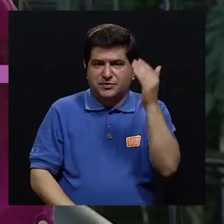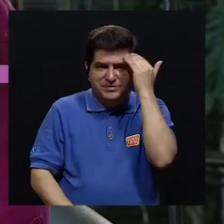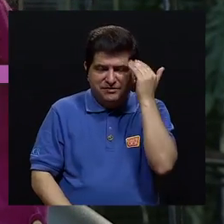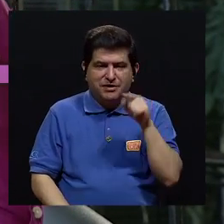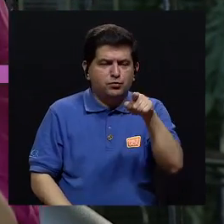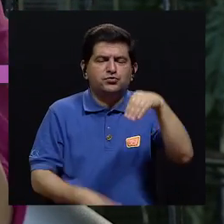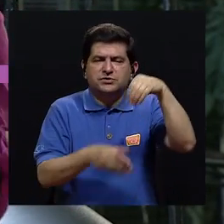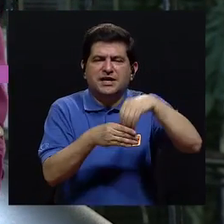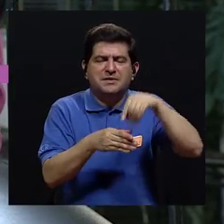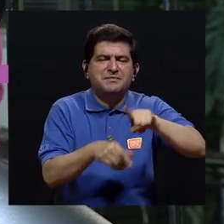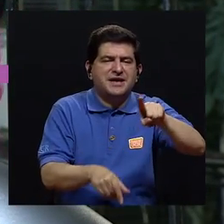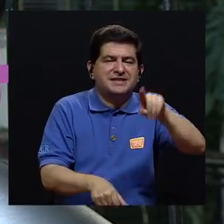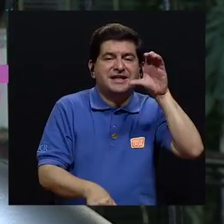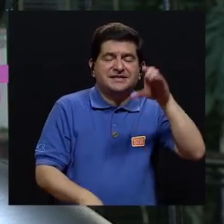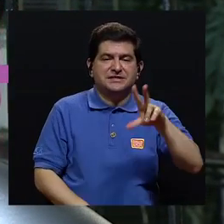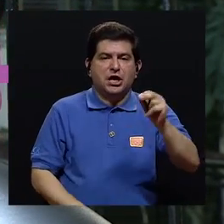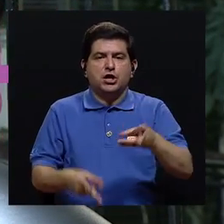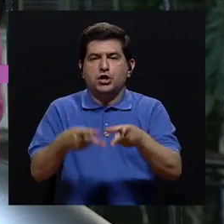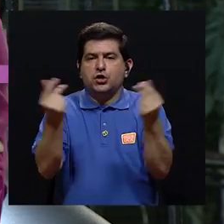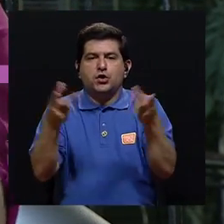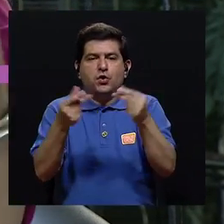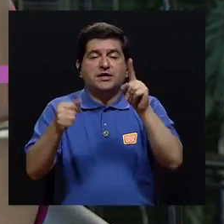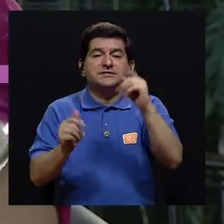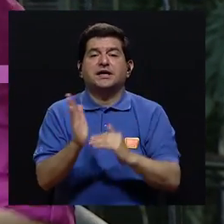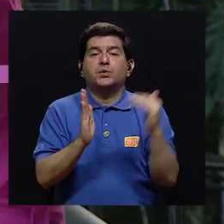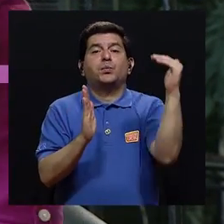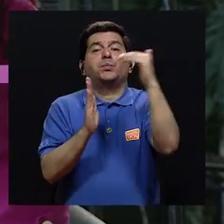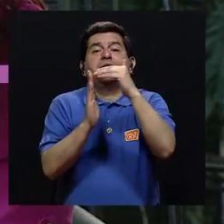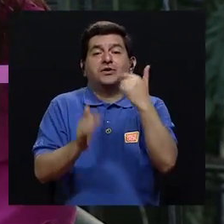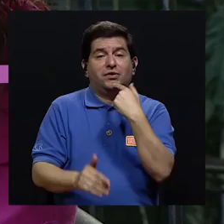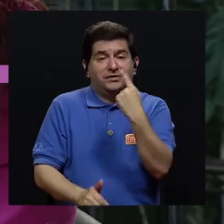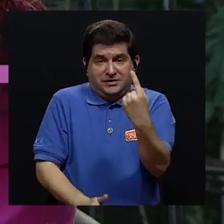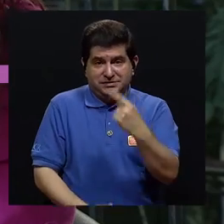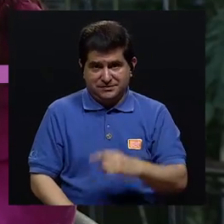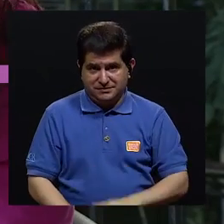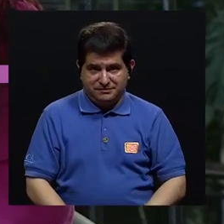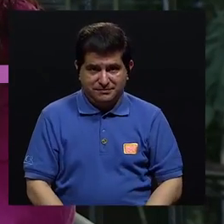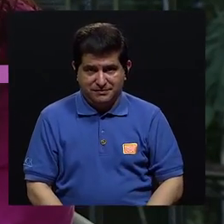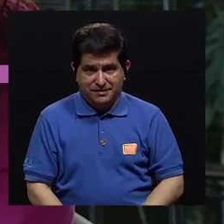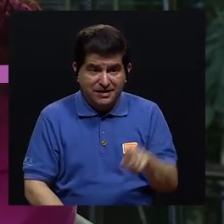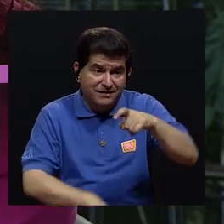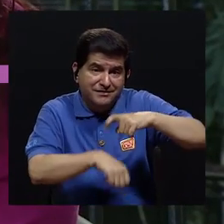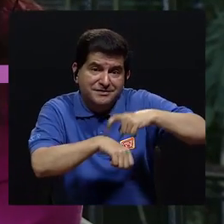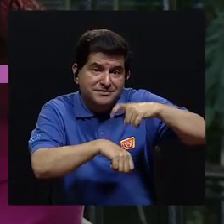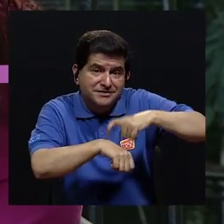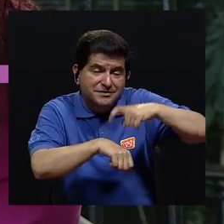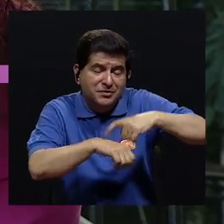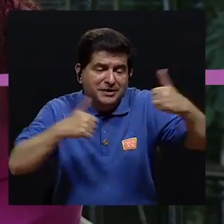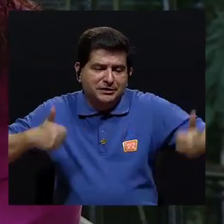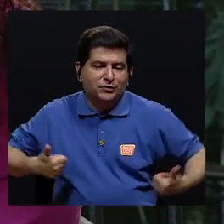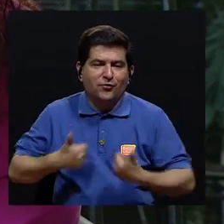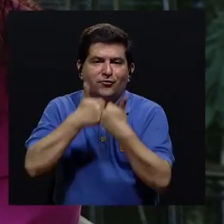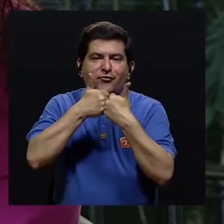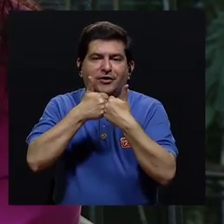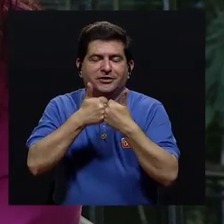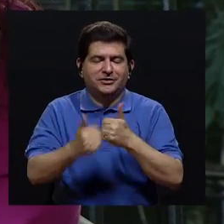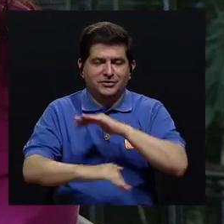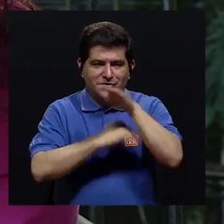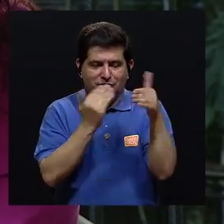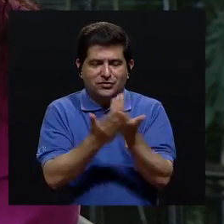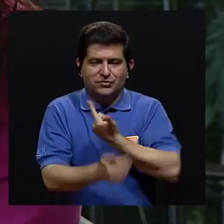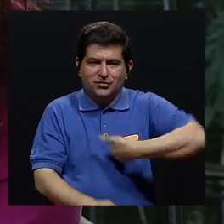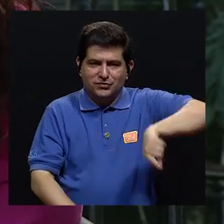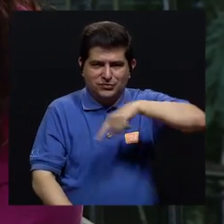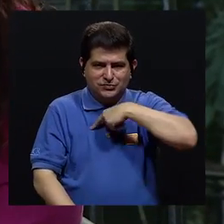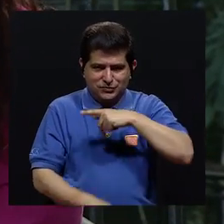100 para que no gaste 1 millón, por ejemplo. Es ahí donde es el gran reto de todos